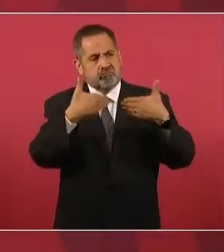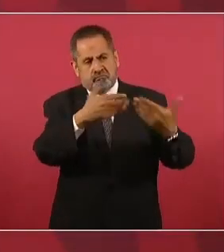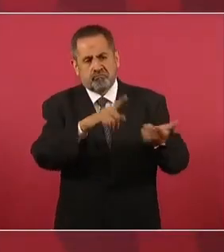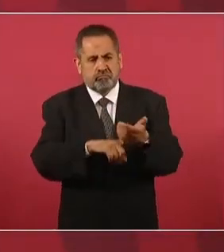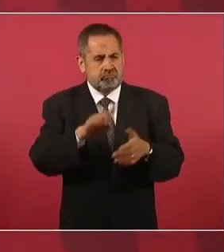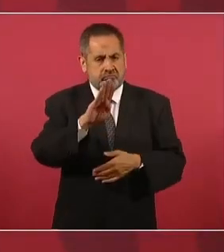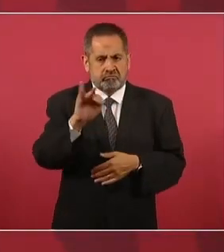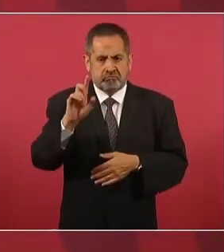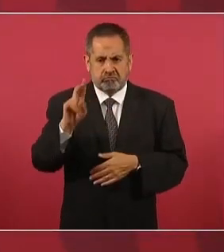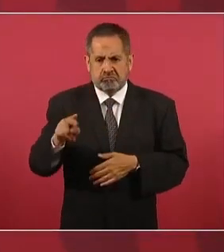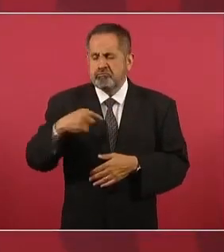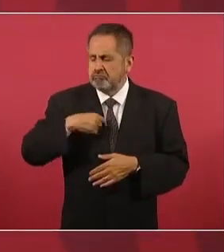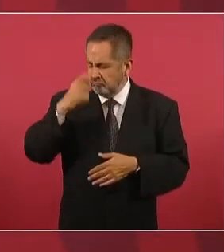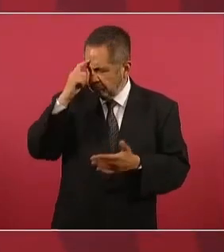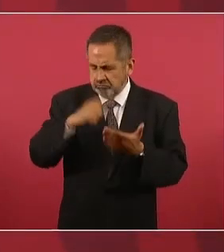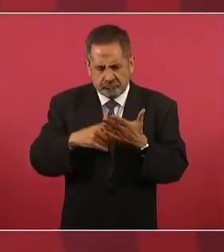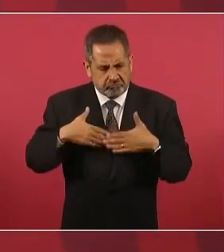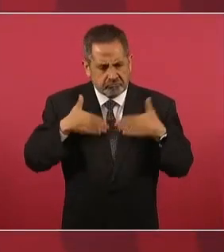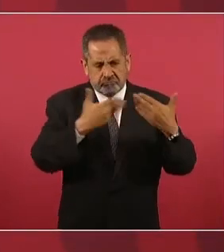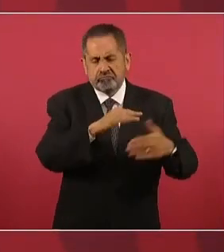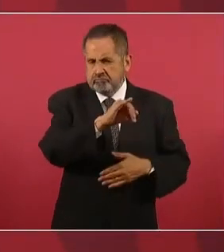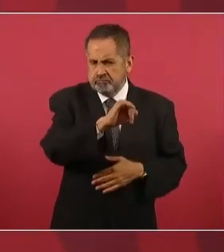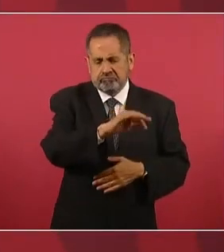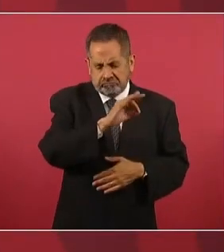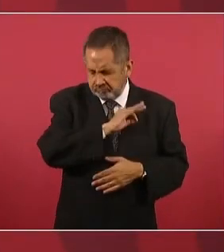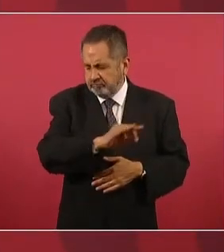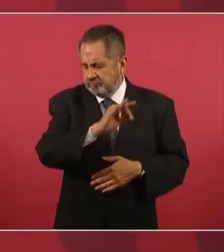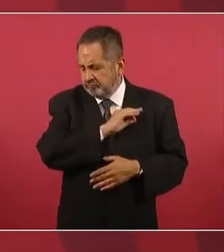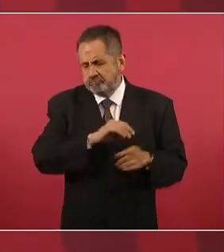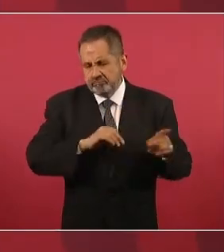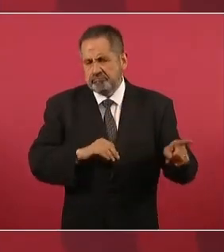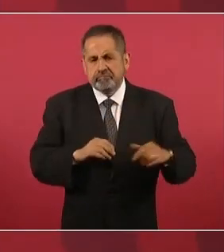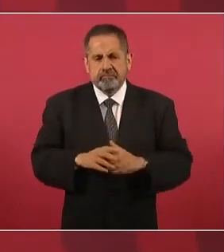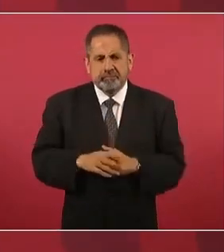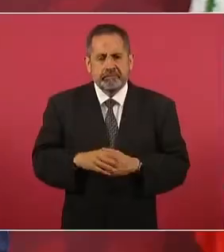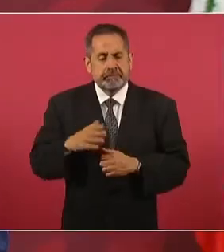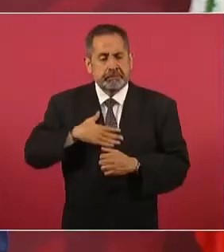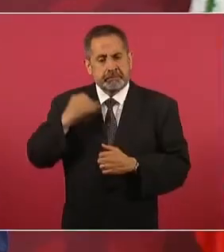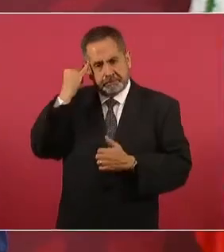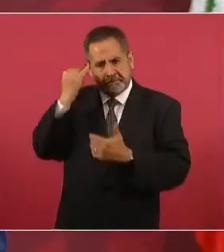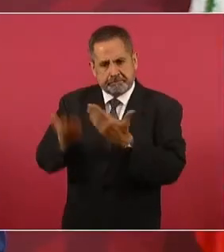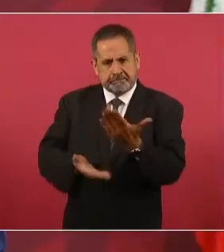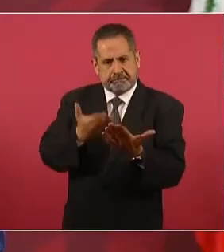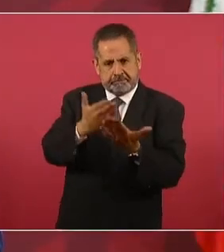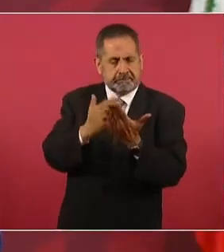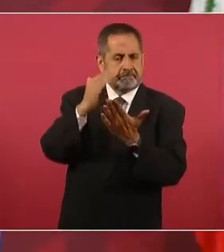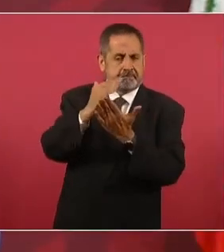presidente Biden, mucha confianza. Y mi planteamiento va